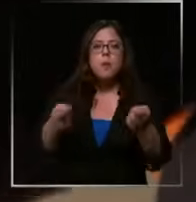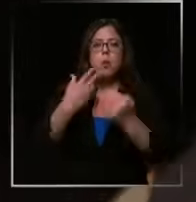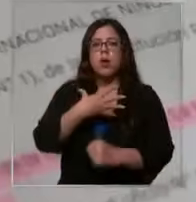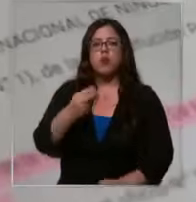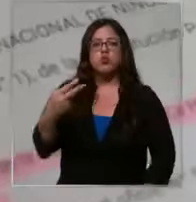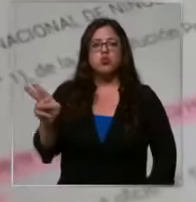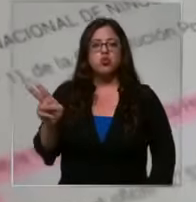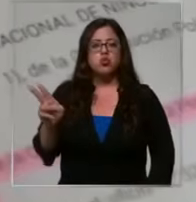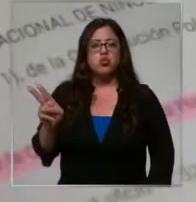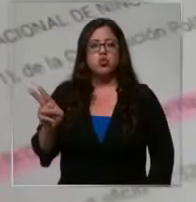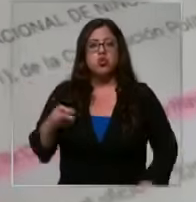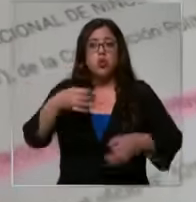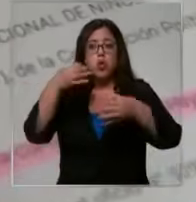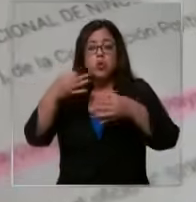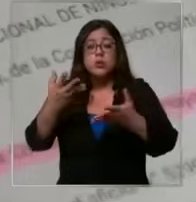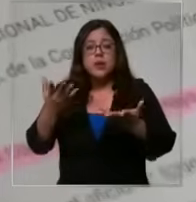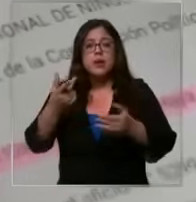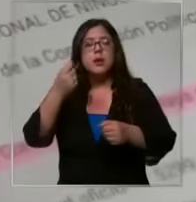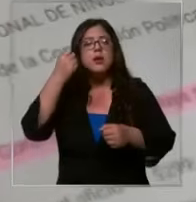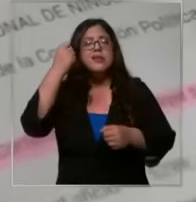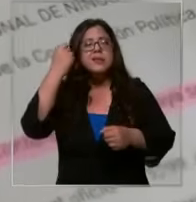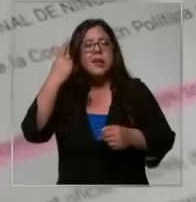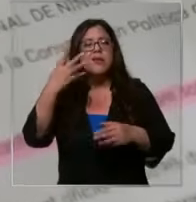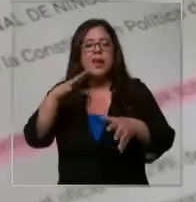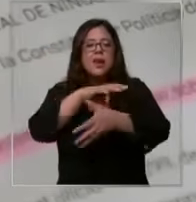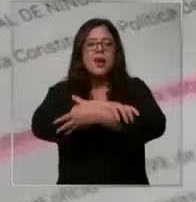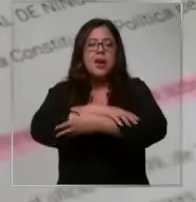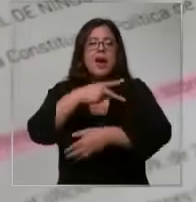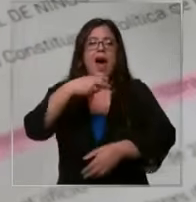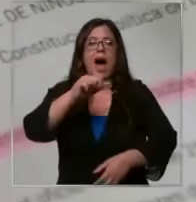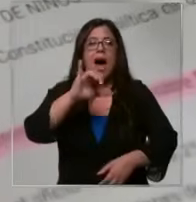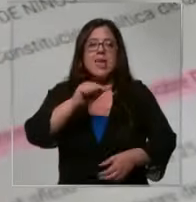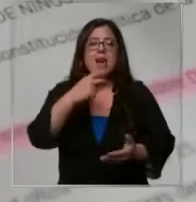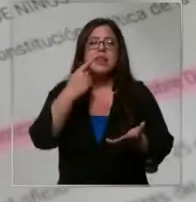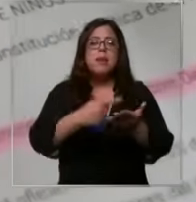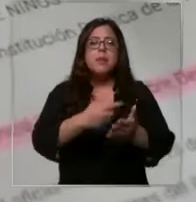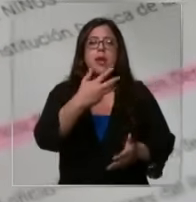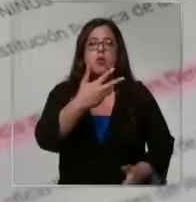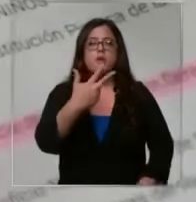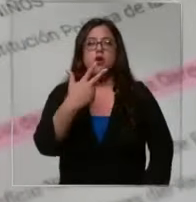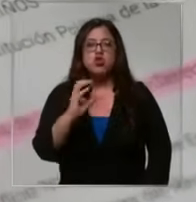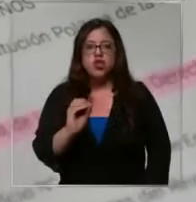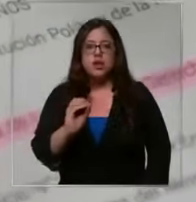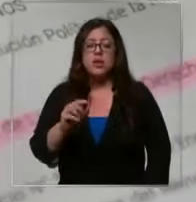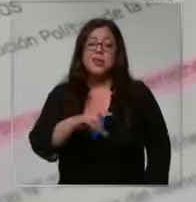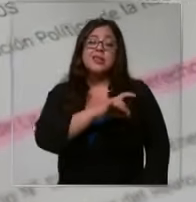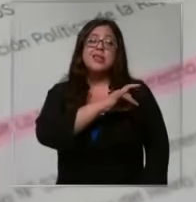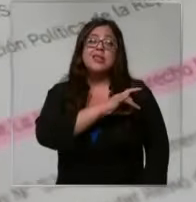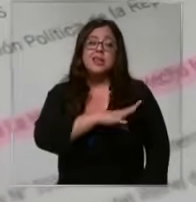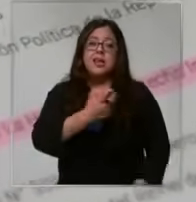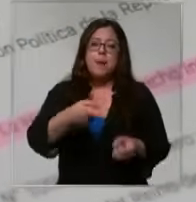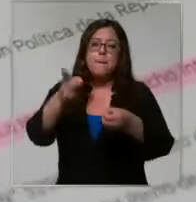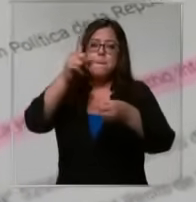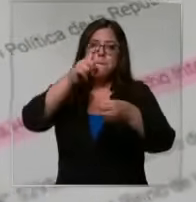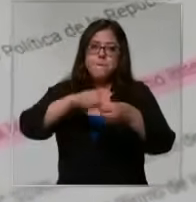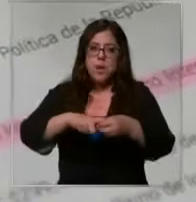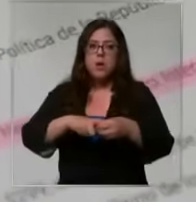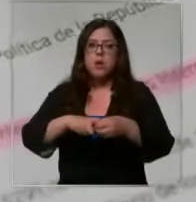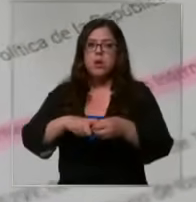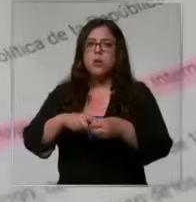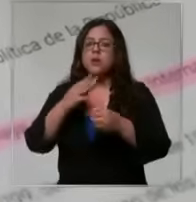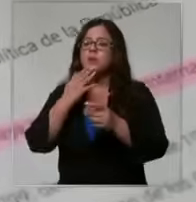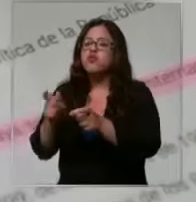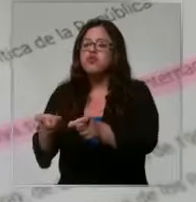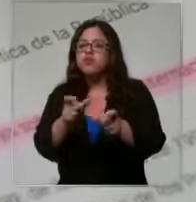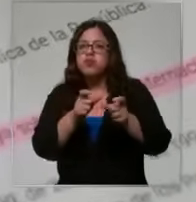su hijo, hasta que sabe de la existencia del convenio de La Haya de 1980, al que Chile está suscrito y justamente vela